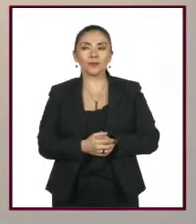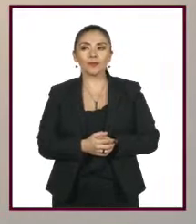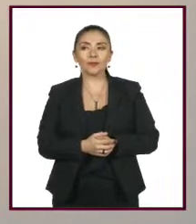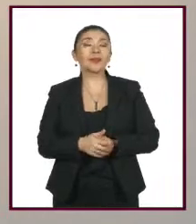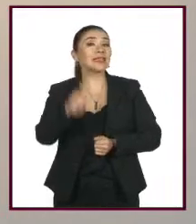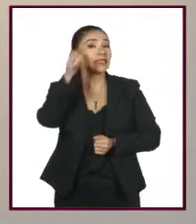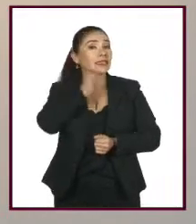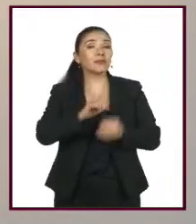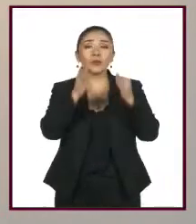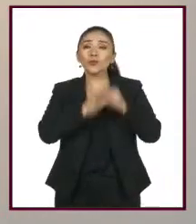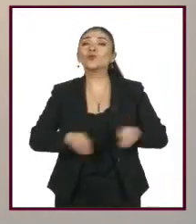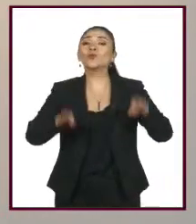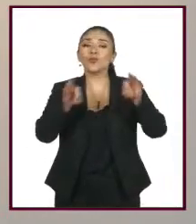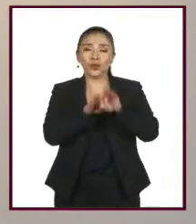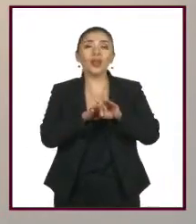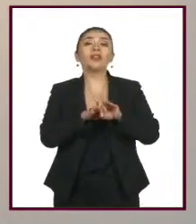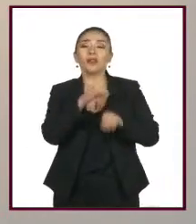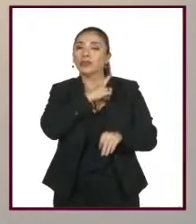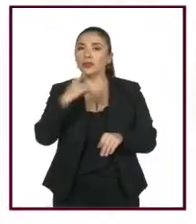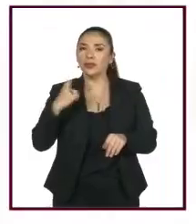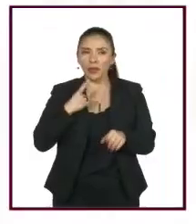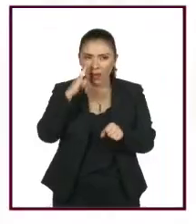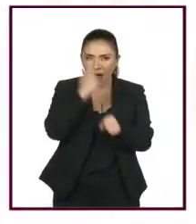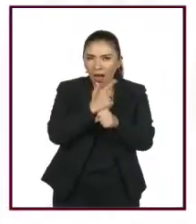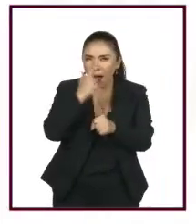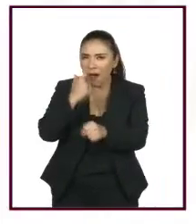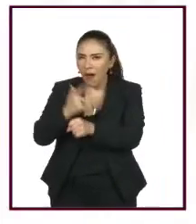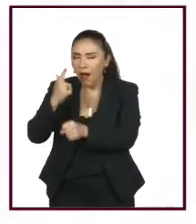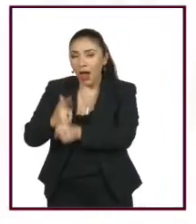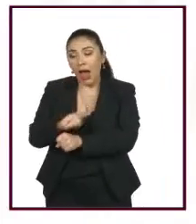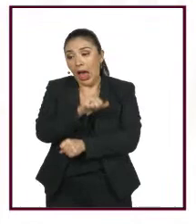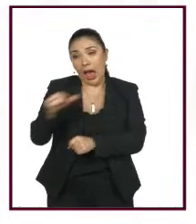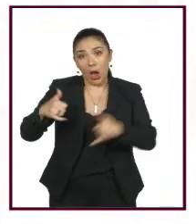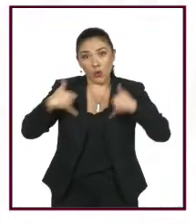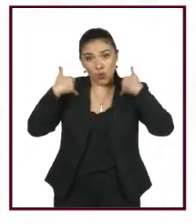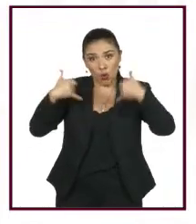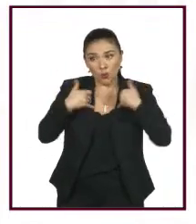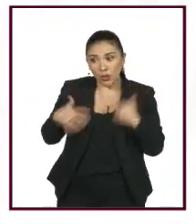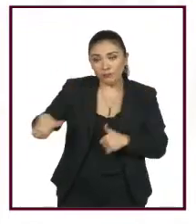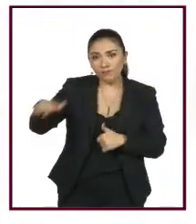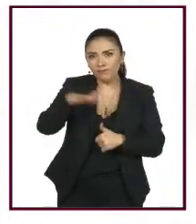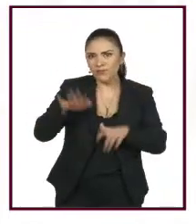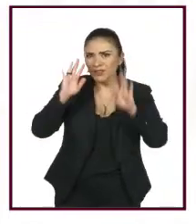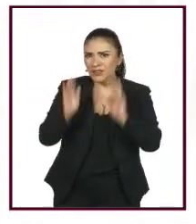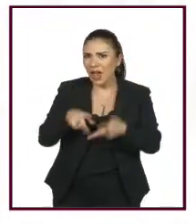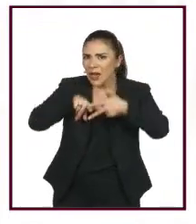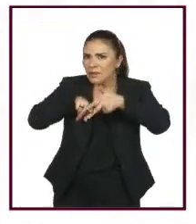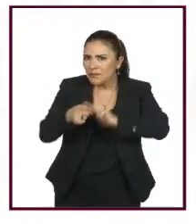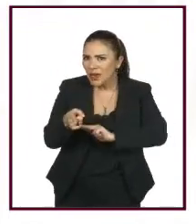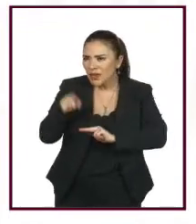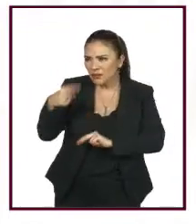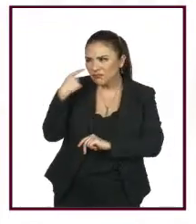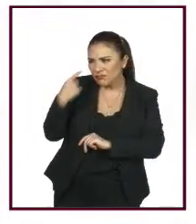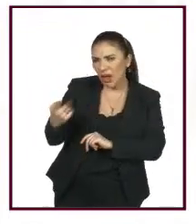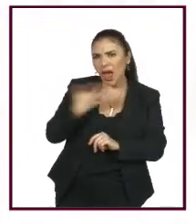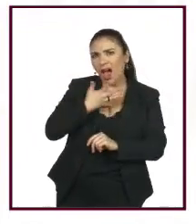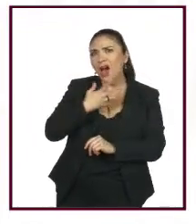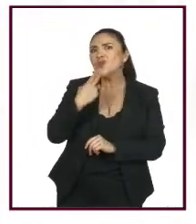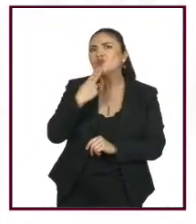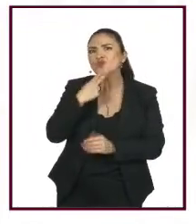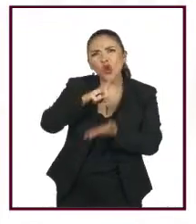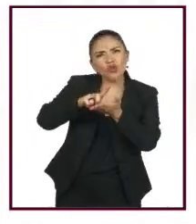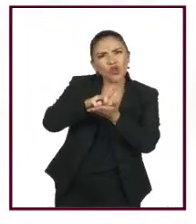Siempre es importante también entonces identificar a las y los adolescentes jóvenes que comienzan a experimentar el consumo de sustancias,